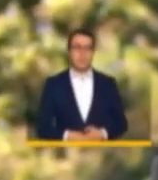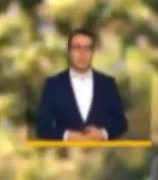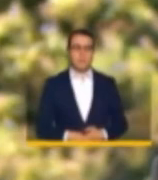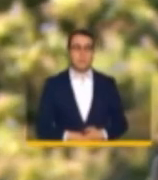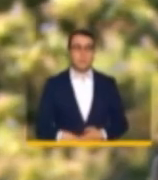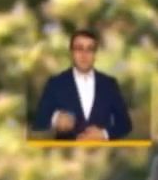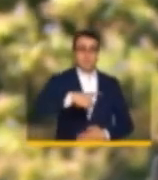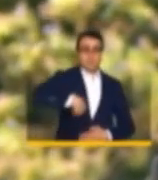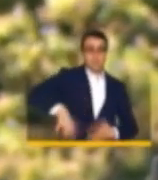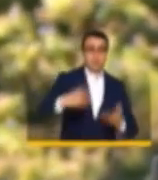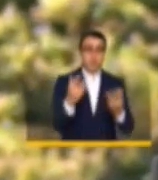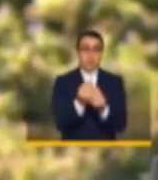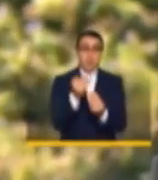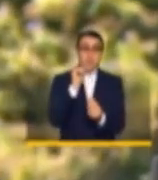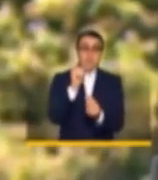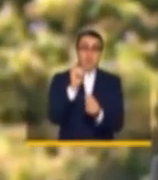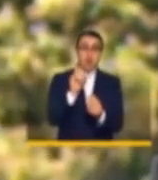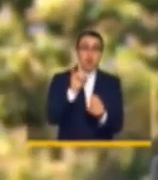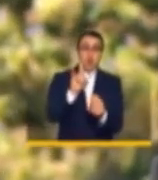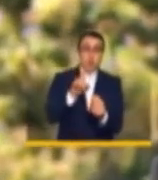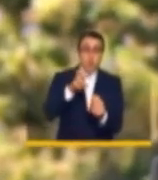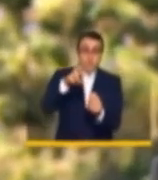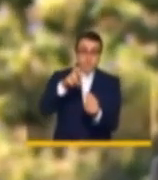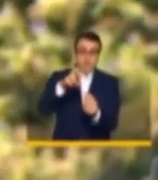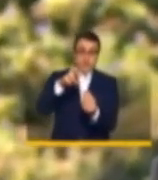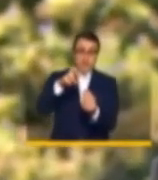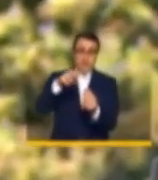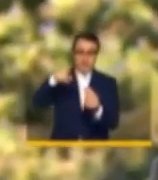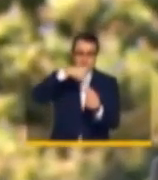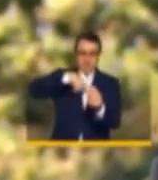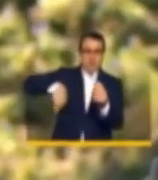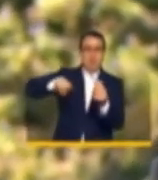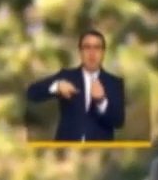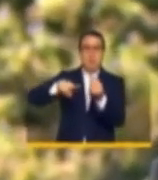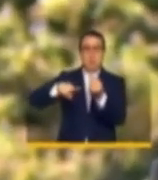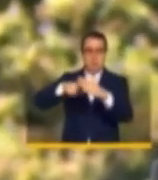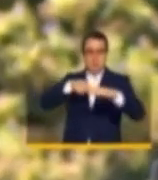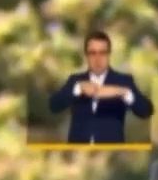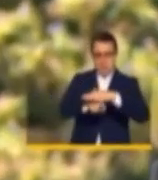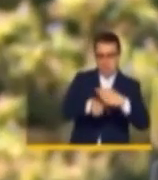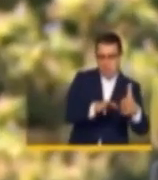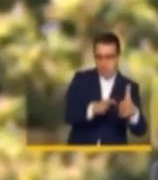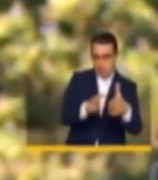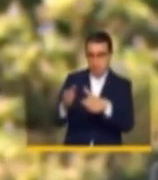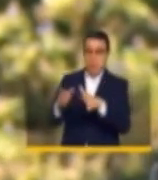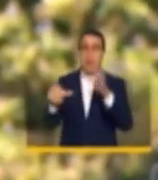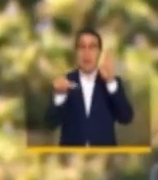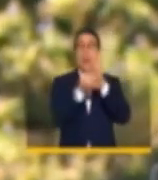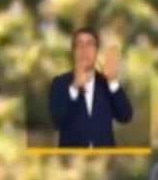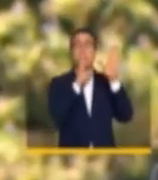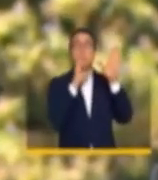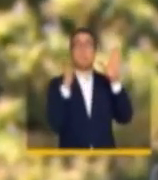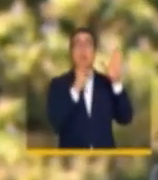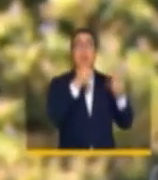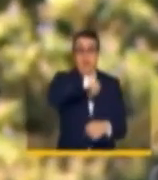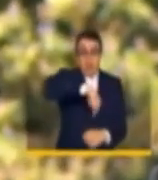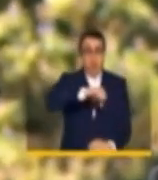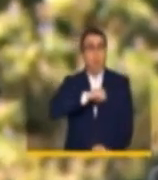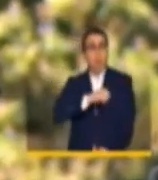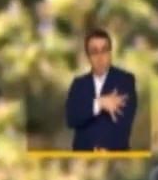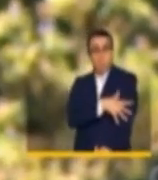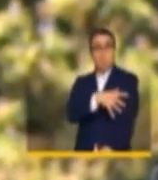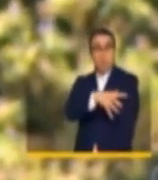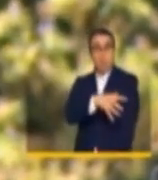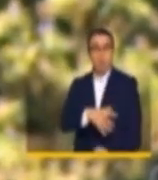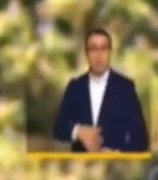con una gran capacidad de tratar de entender el mundo. Yo creo que en el caso de Petro, Andrés, él está apuntando